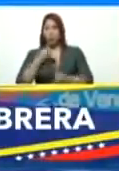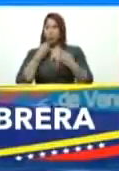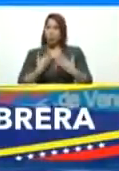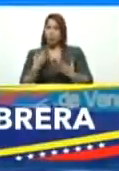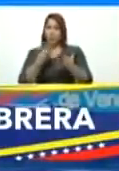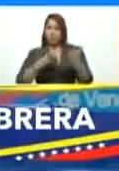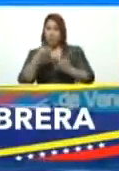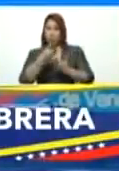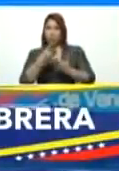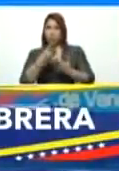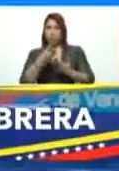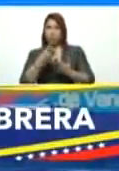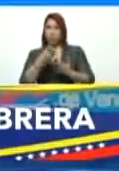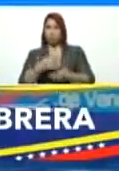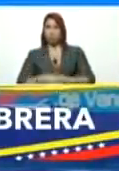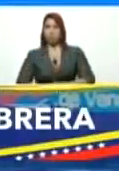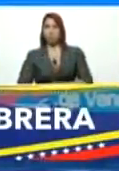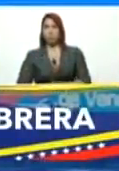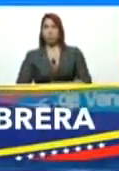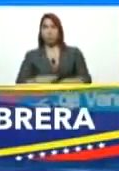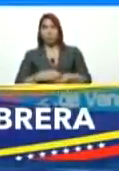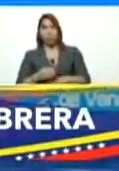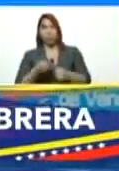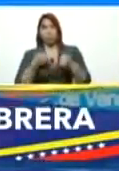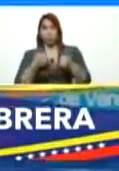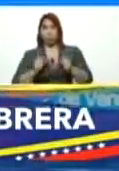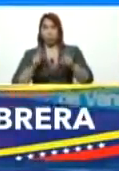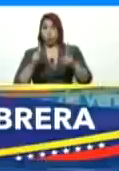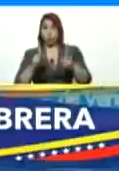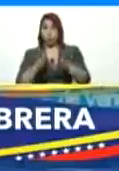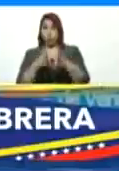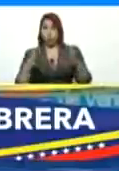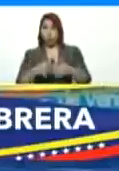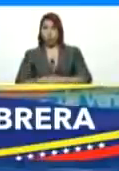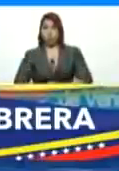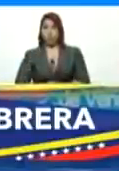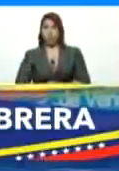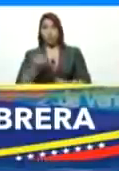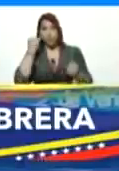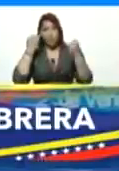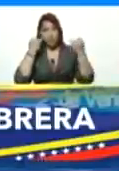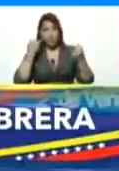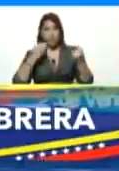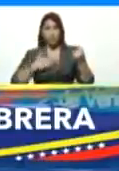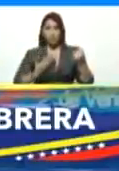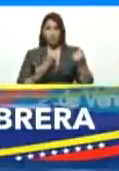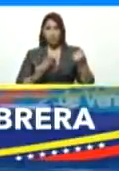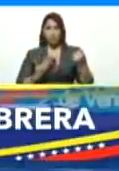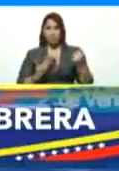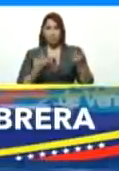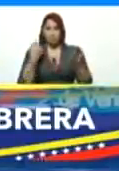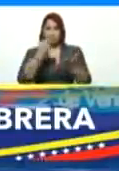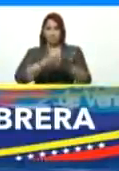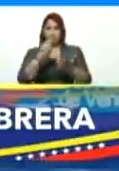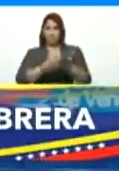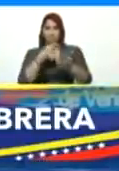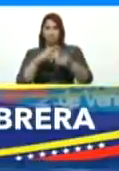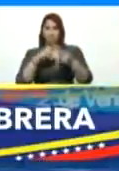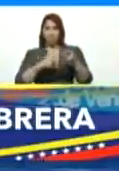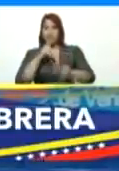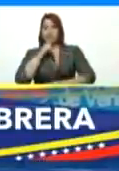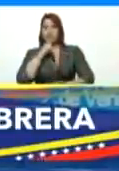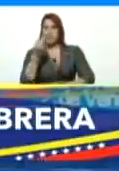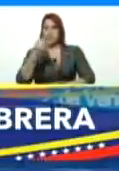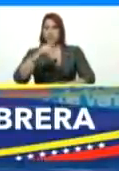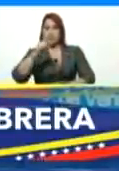diseño porque me parece una oportunidad grandísima para poder inyectarle recursos a quien más